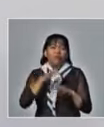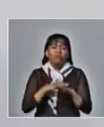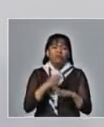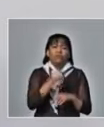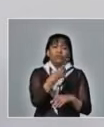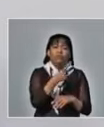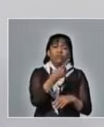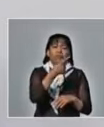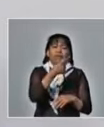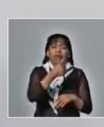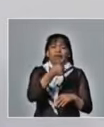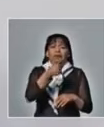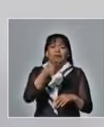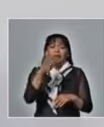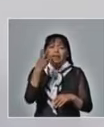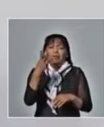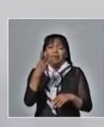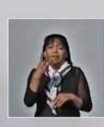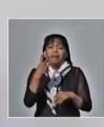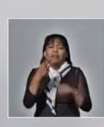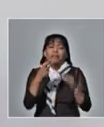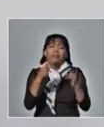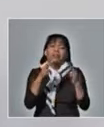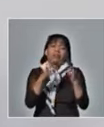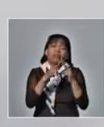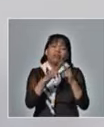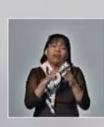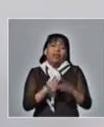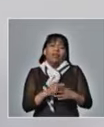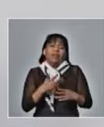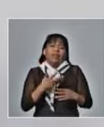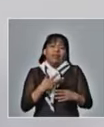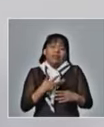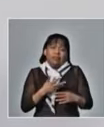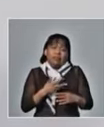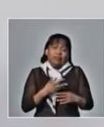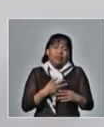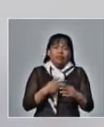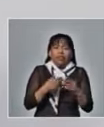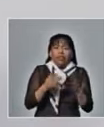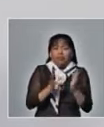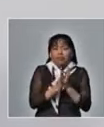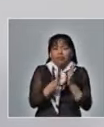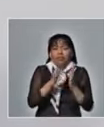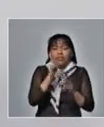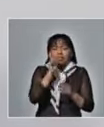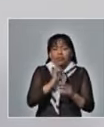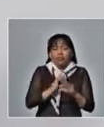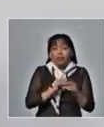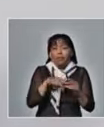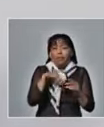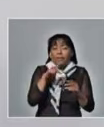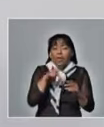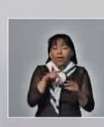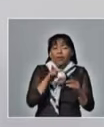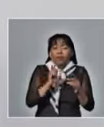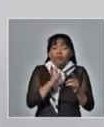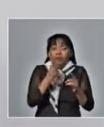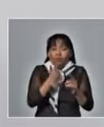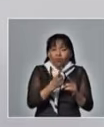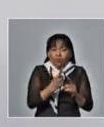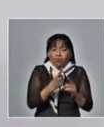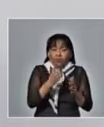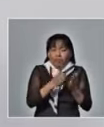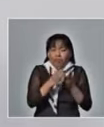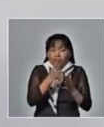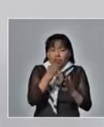de cada tres hogares tiene jefatura familiar femenina y el 18% de los hogares tiene jefatura unifamiliar, es decir,